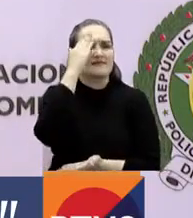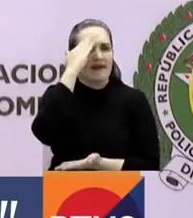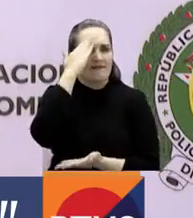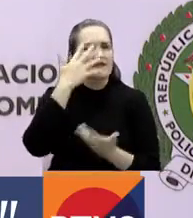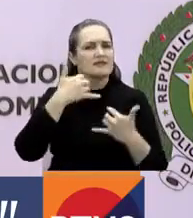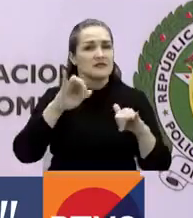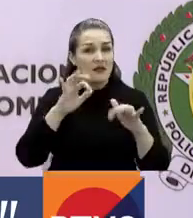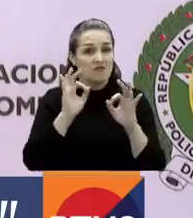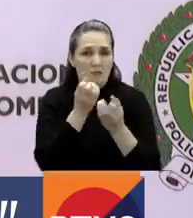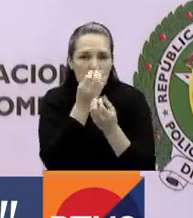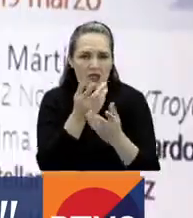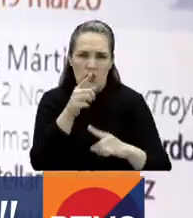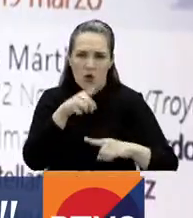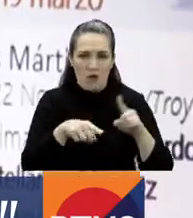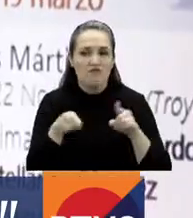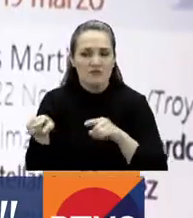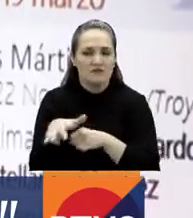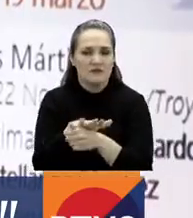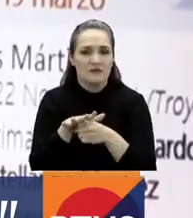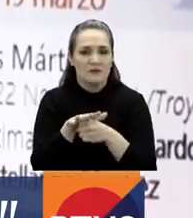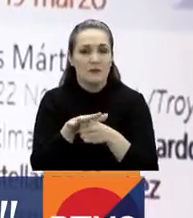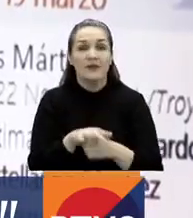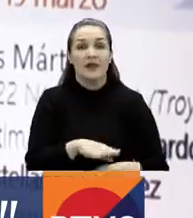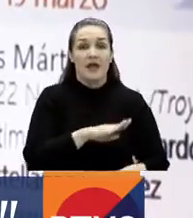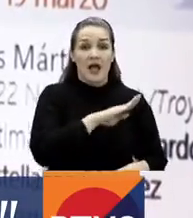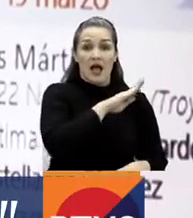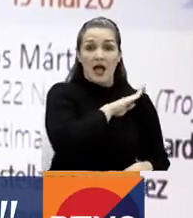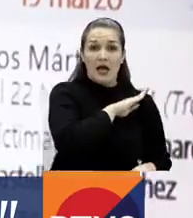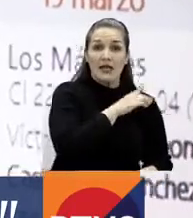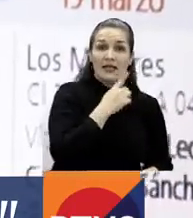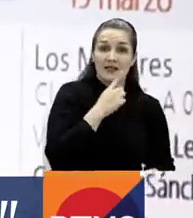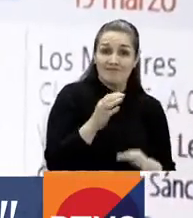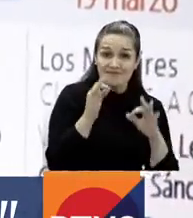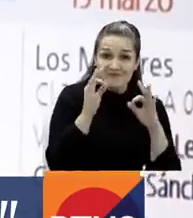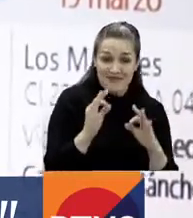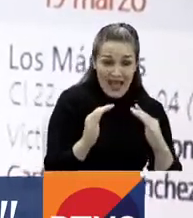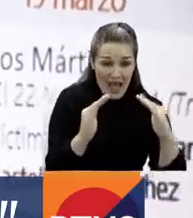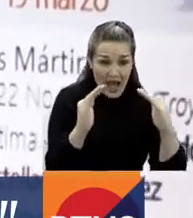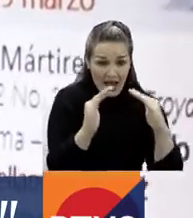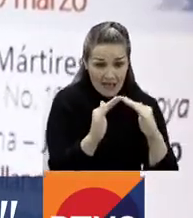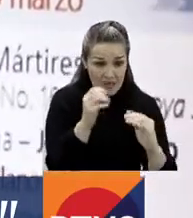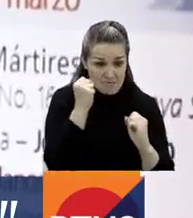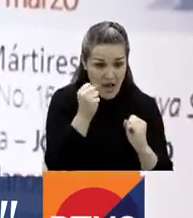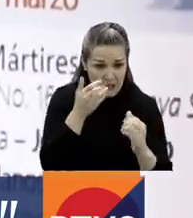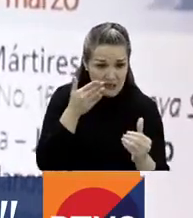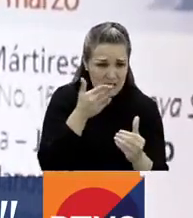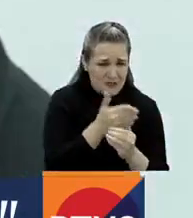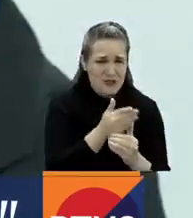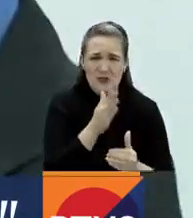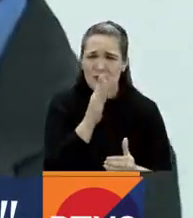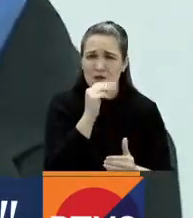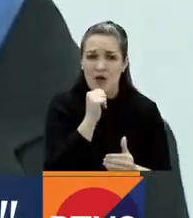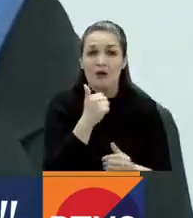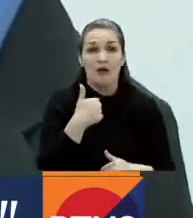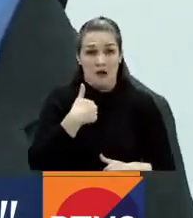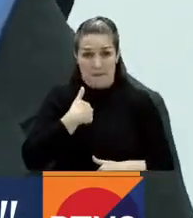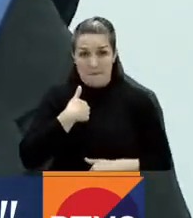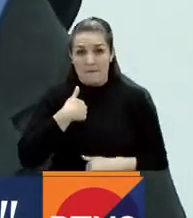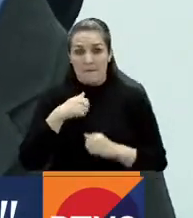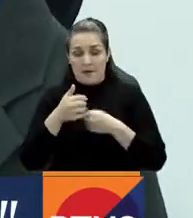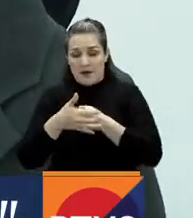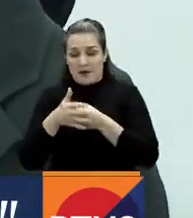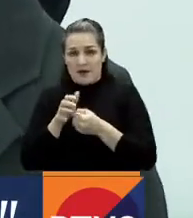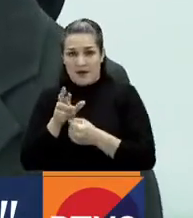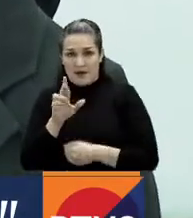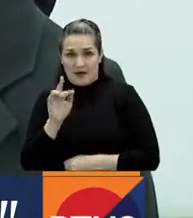generados donde se han generado esos hechos la alcaldesa dice que en la ciudad no existe en casas de pique a una pregunta de rtvc noticias durante